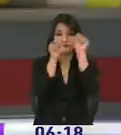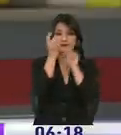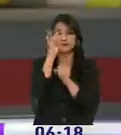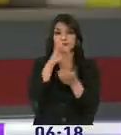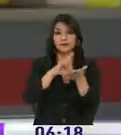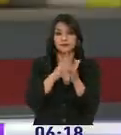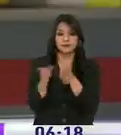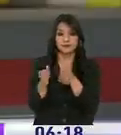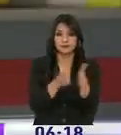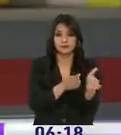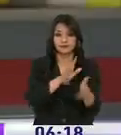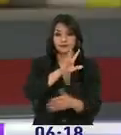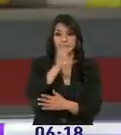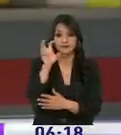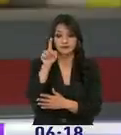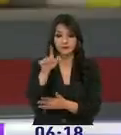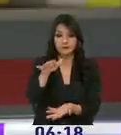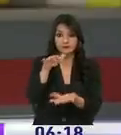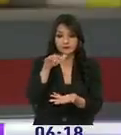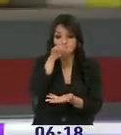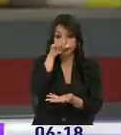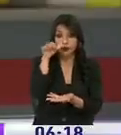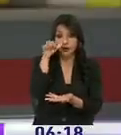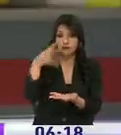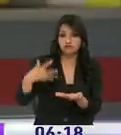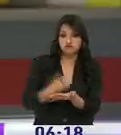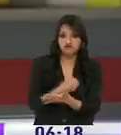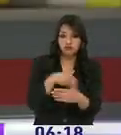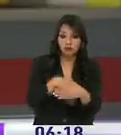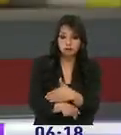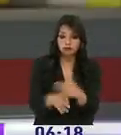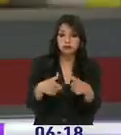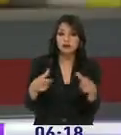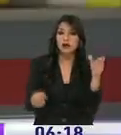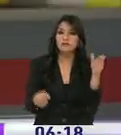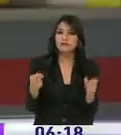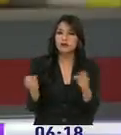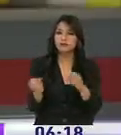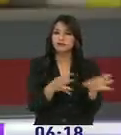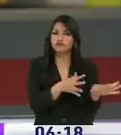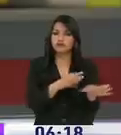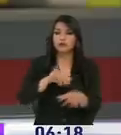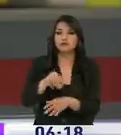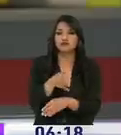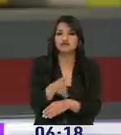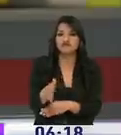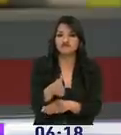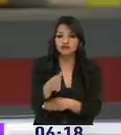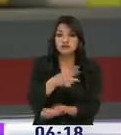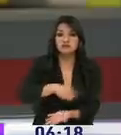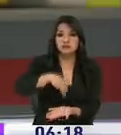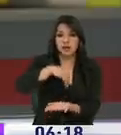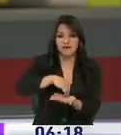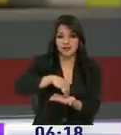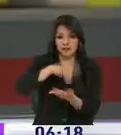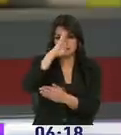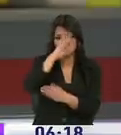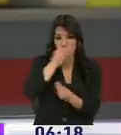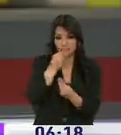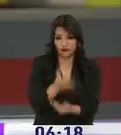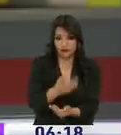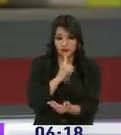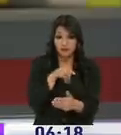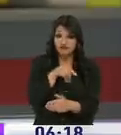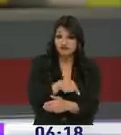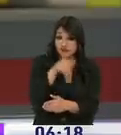6:18 a.m, más de 300 kilos de droga fueron incautados dentro de un camión abandonado allá en Jaramijó. Esto es en Manabí. La policía informó que el